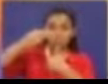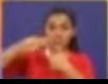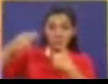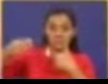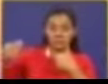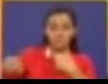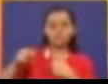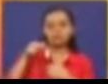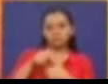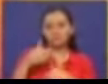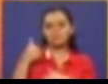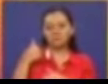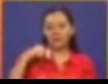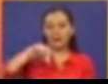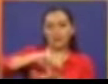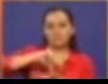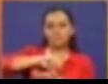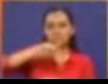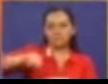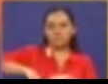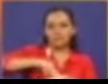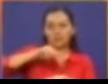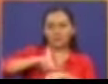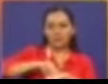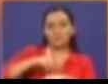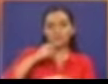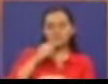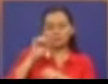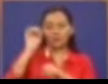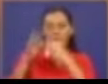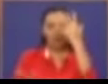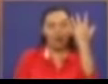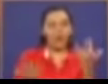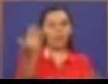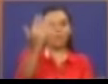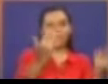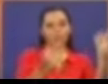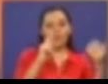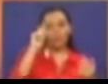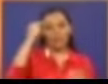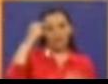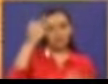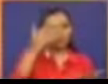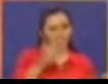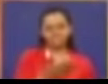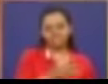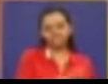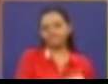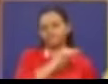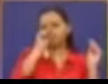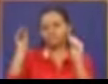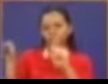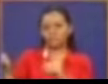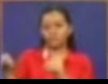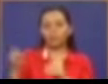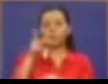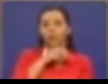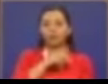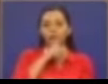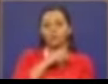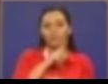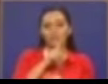y luego nuevamente la capital, después de un incendio de la gobernación, pasó a Puerto Viejo. Pero la primera capital de Puerto